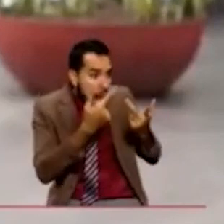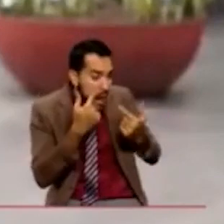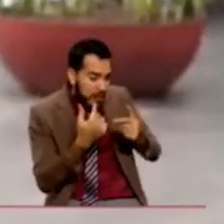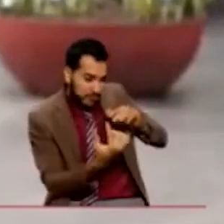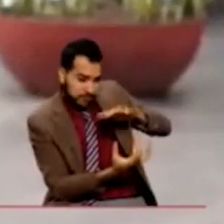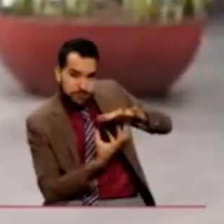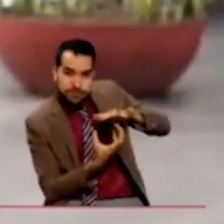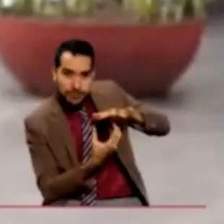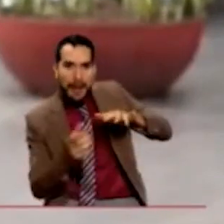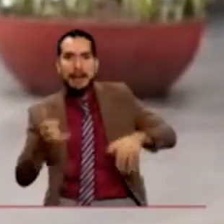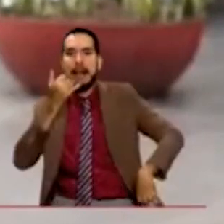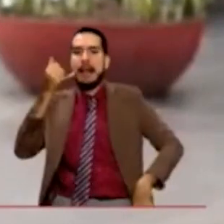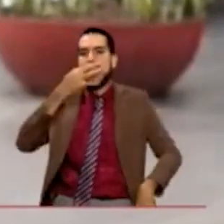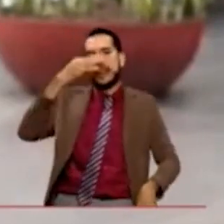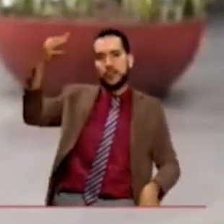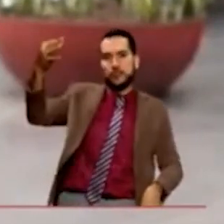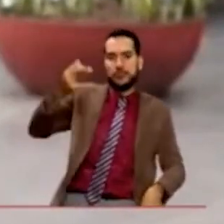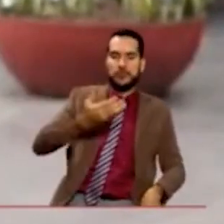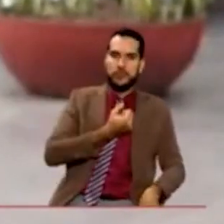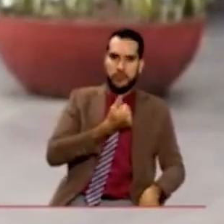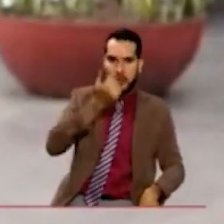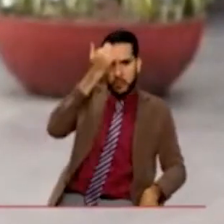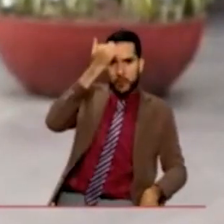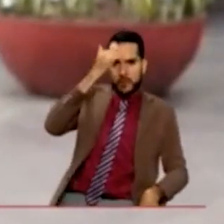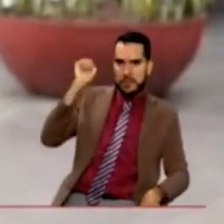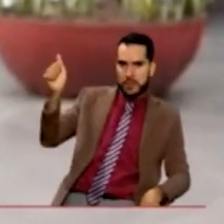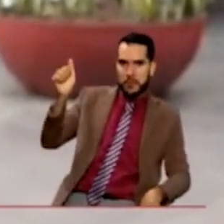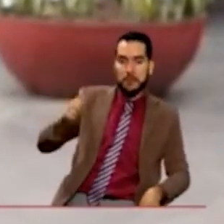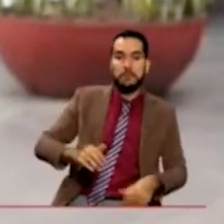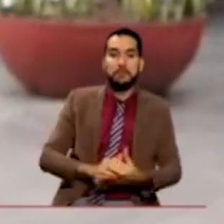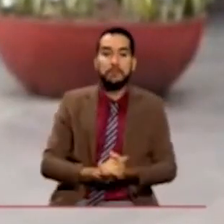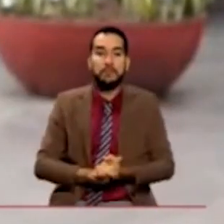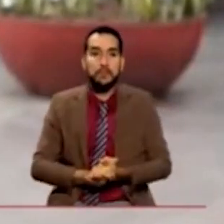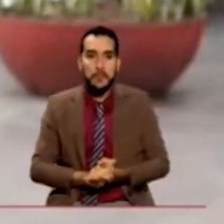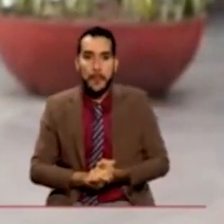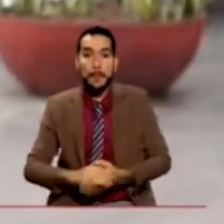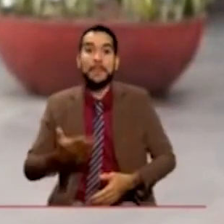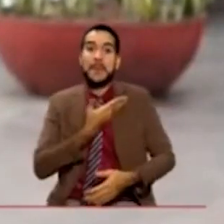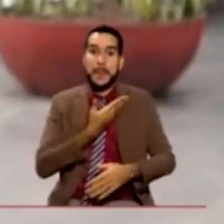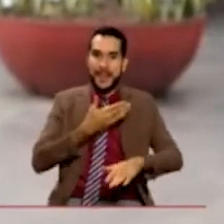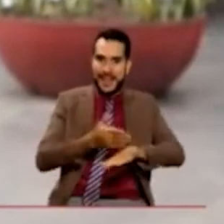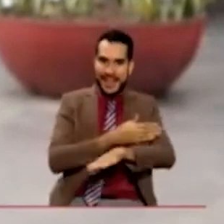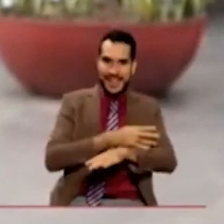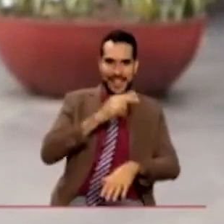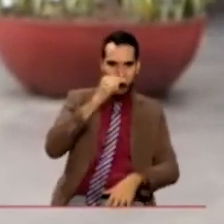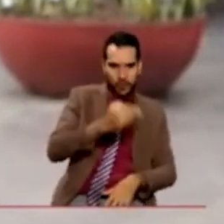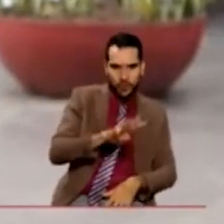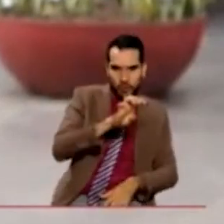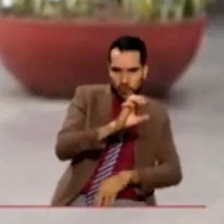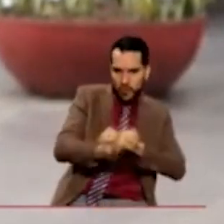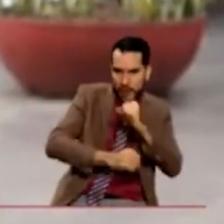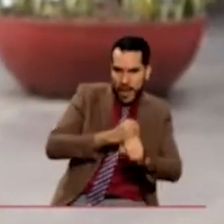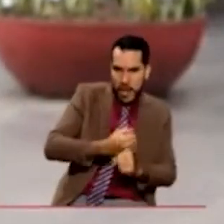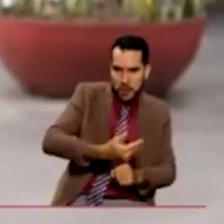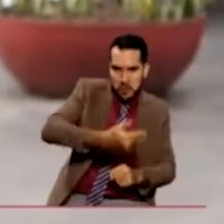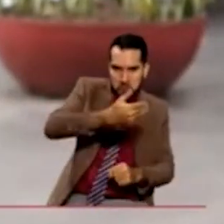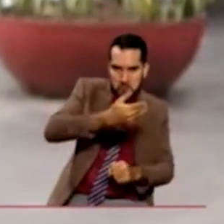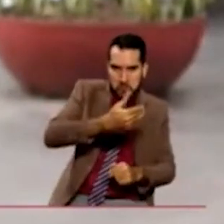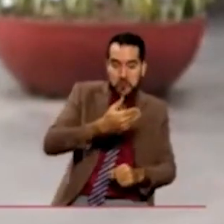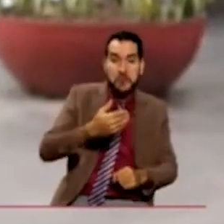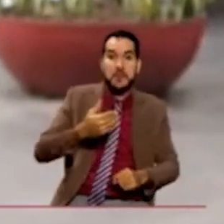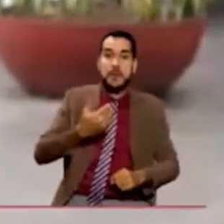Lamentablemente la mamá, la cuidadora de este menor de 9 años, había tomado unas acciones correctivas porque el niño había